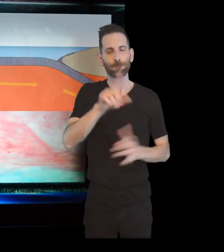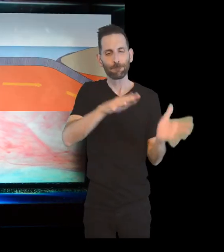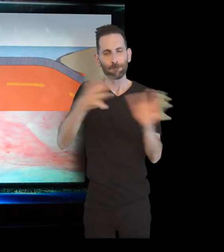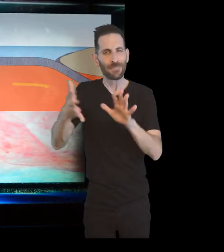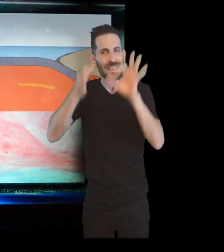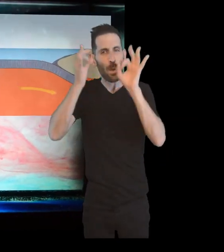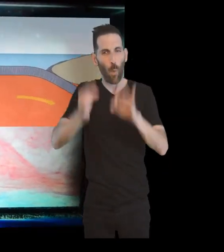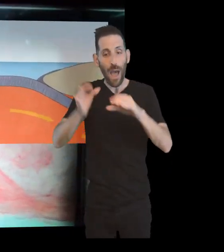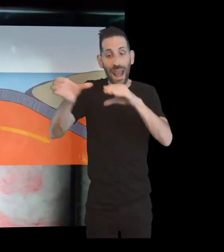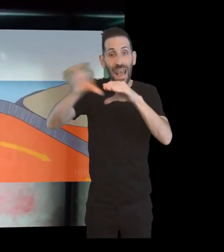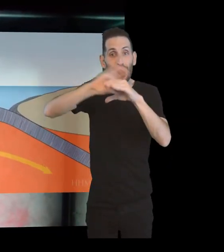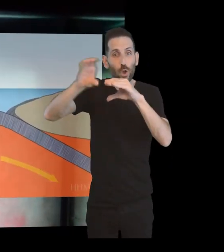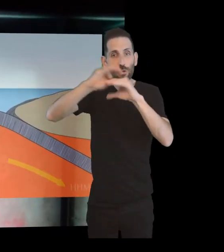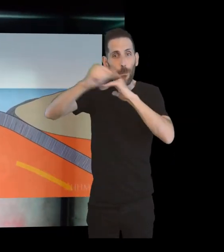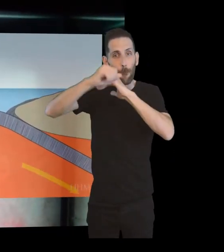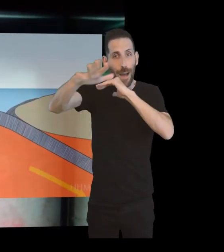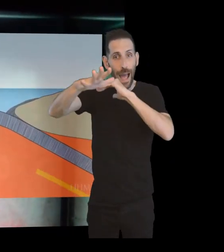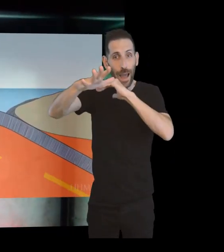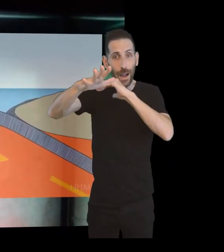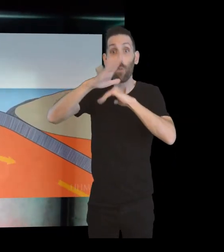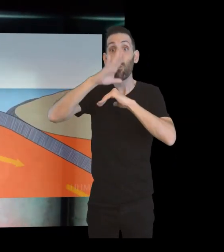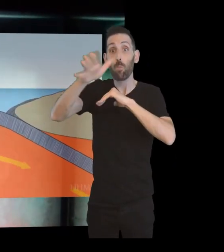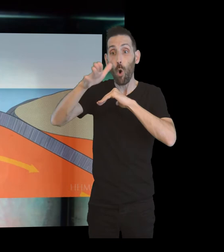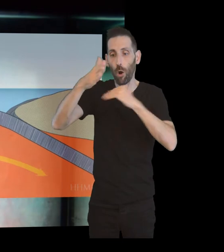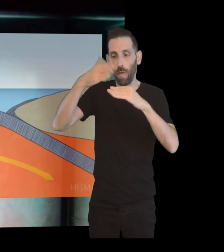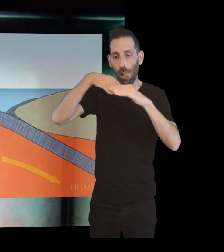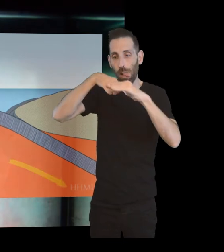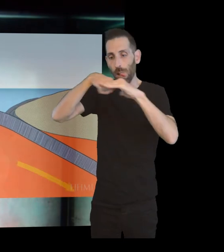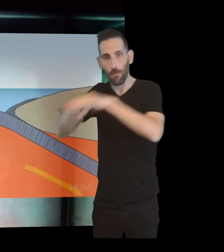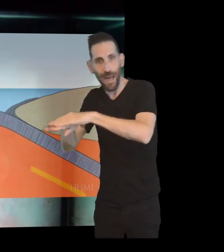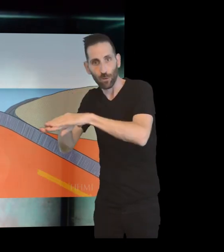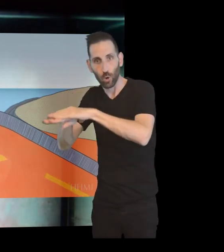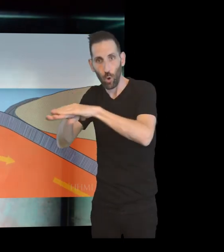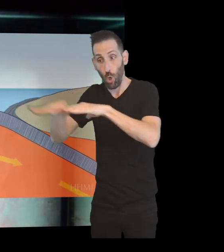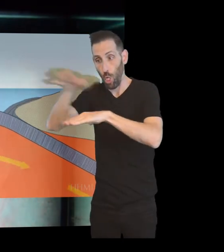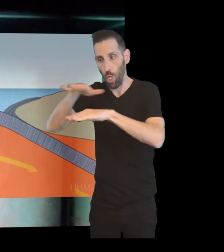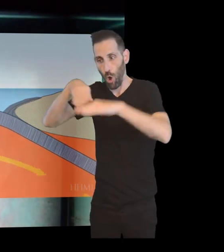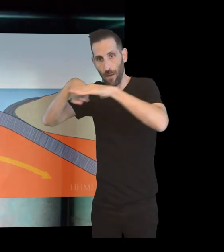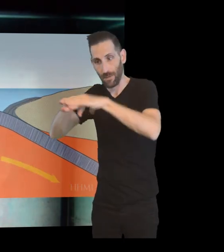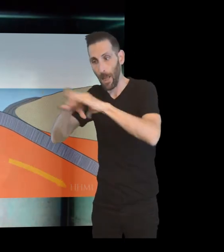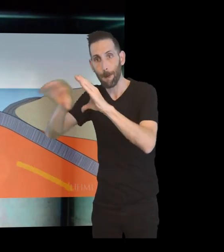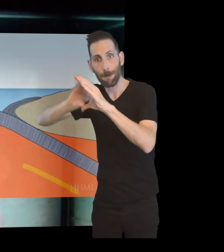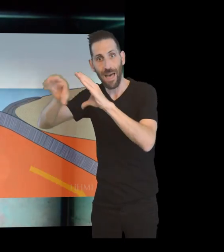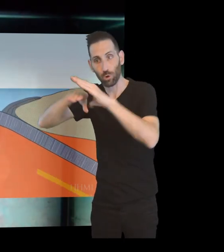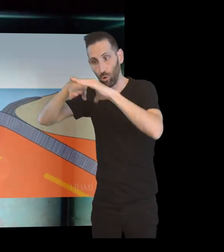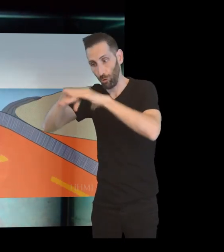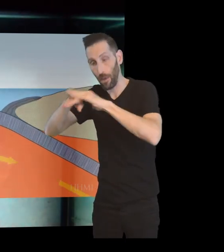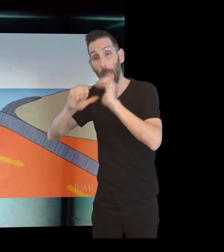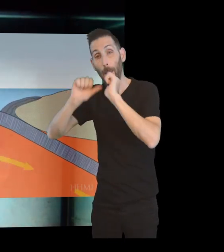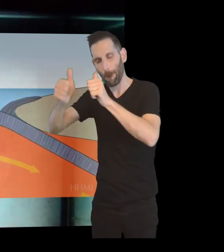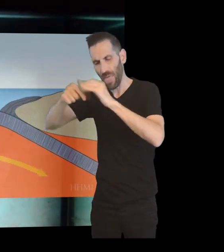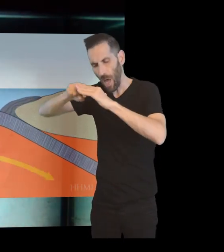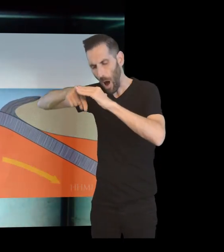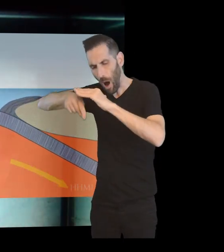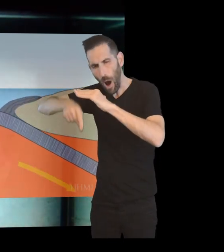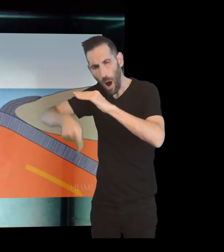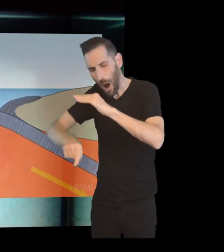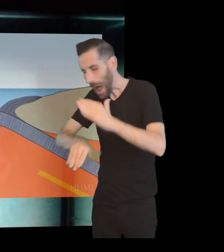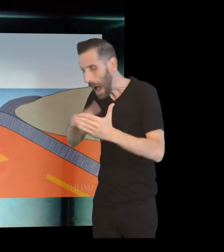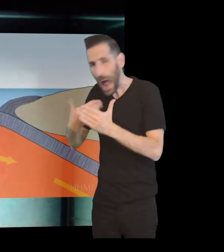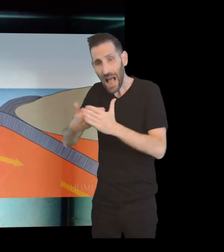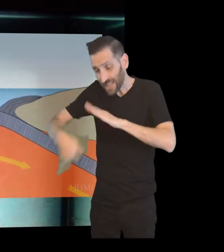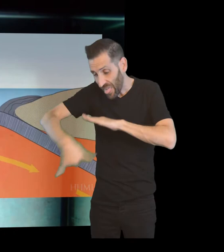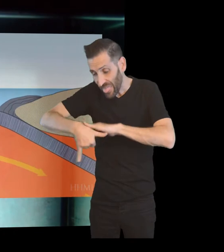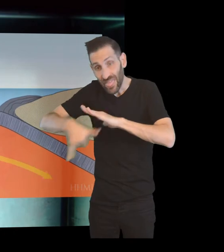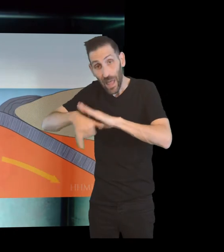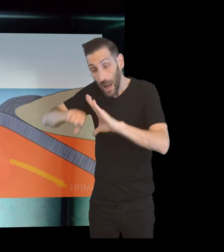Isto simula a litosfera oceánica fría e densa que penetra no manto nas zonas de subducción. Descenderá ata